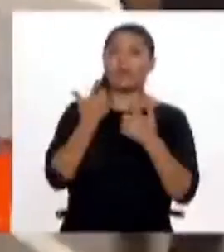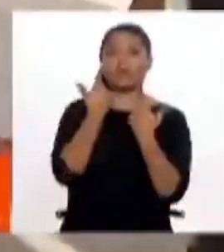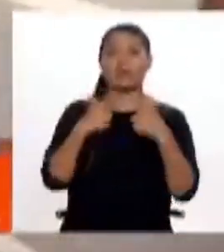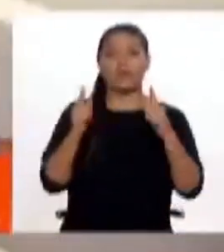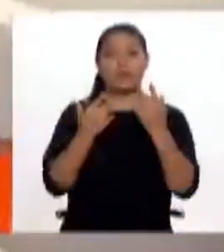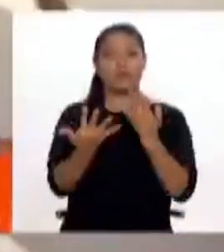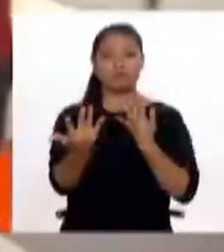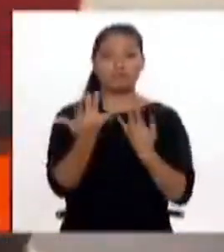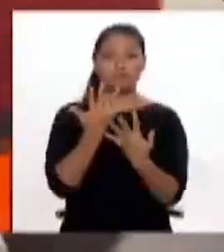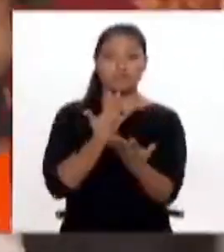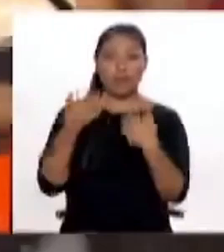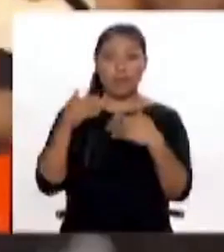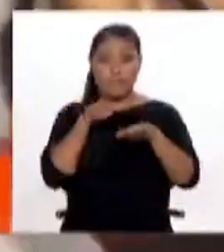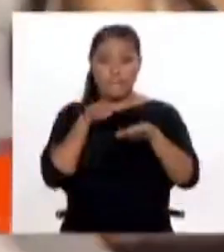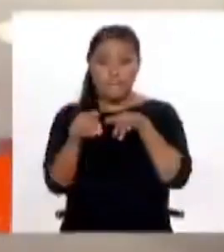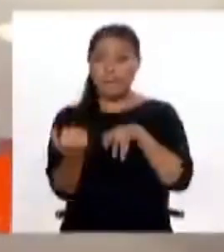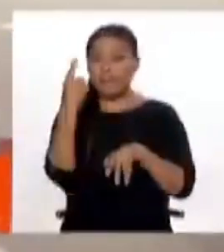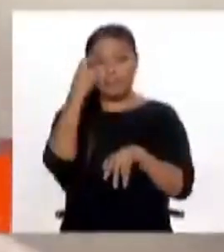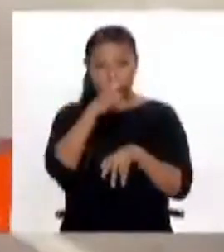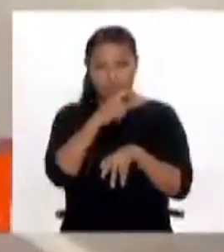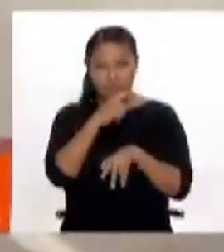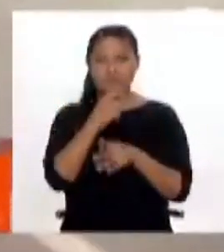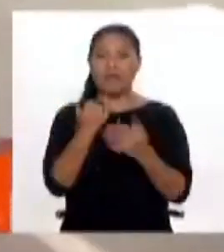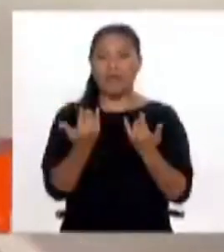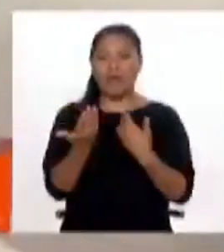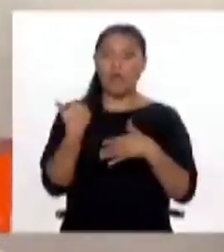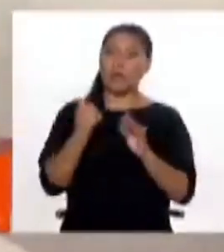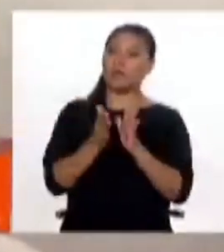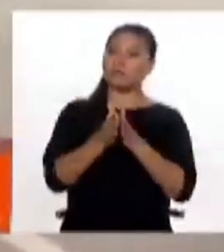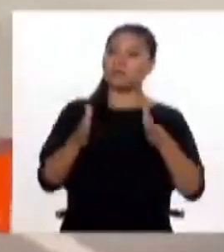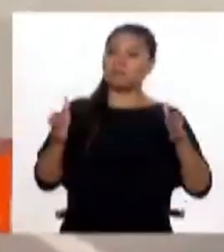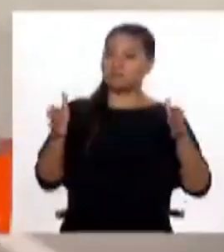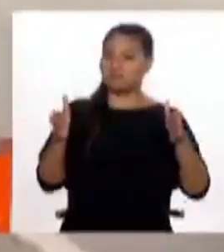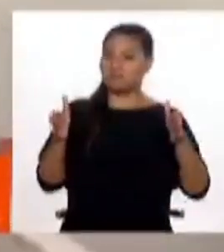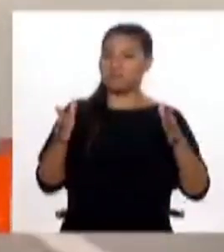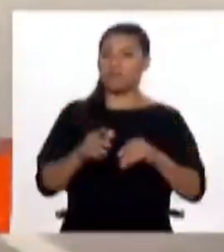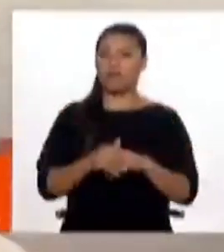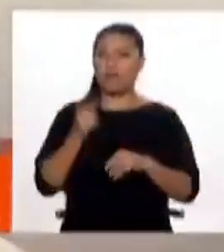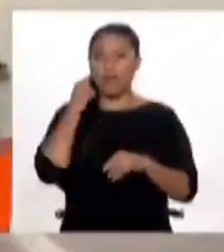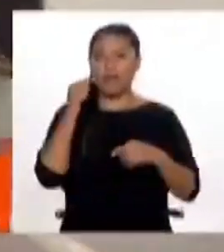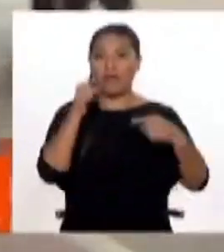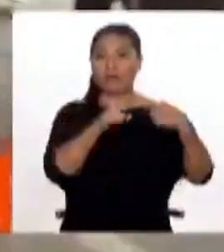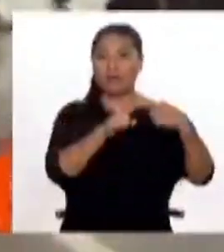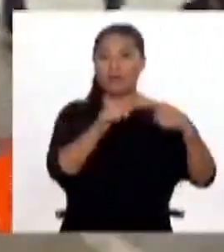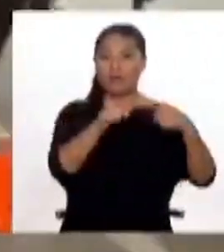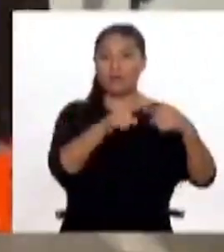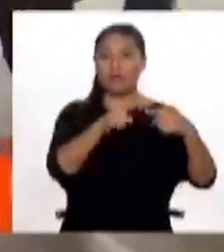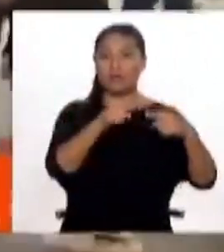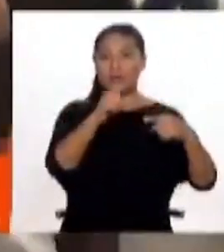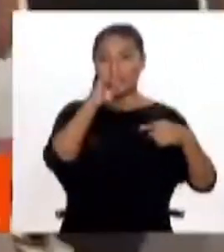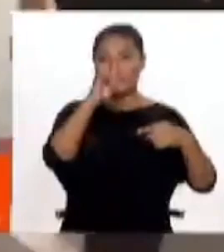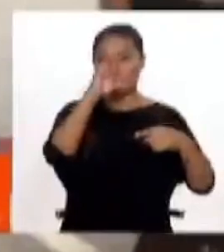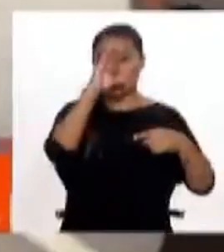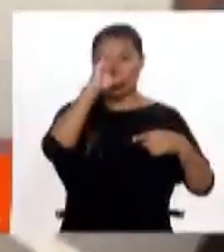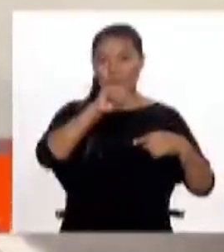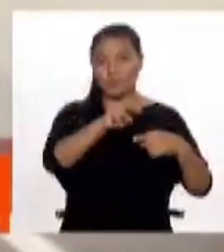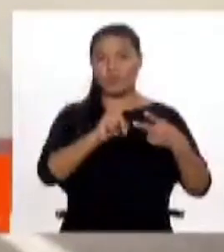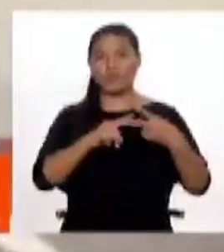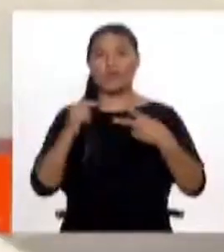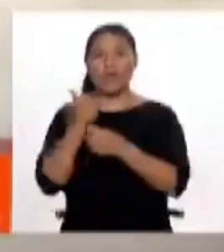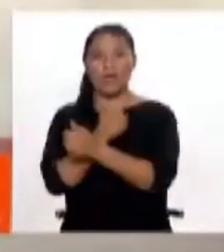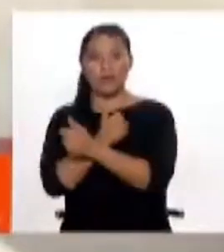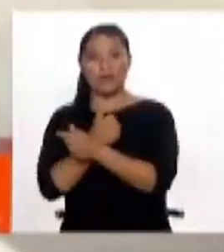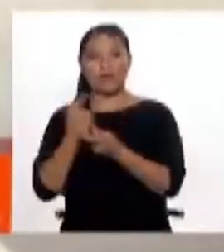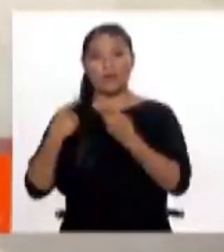los vehículos. En cada esquina de Mesa Redonda, hablamos del Jirón Junín, Jirón Ayacucho,